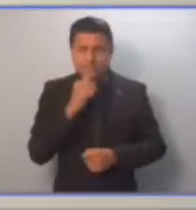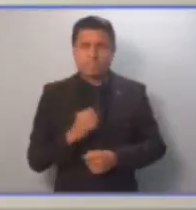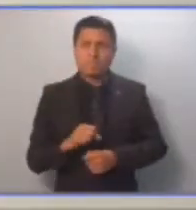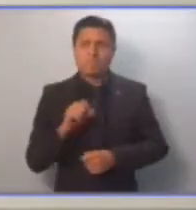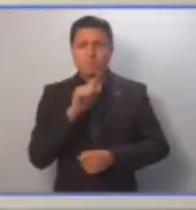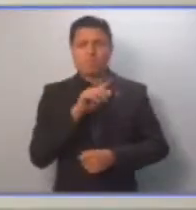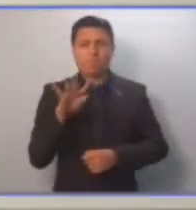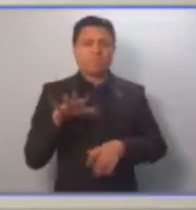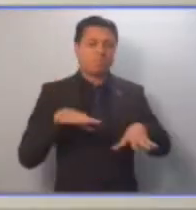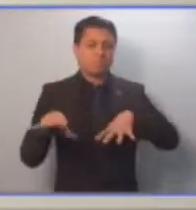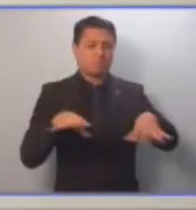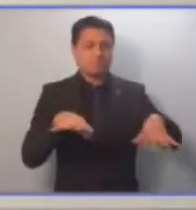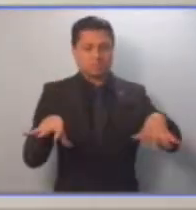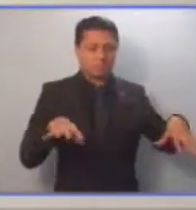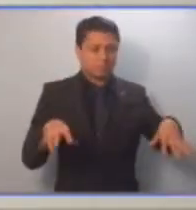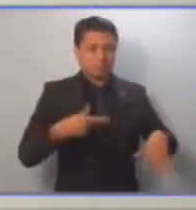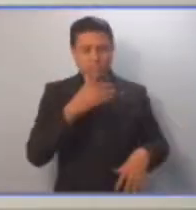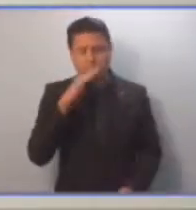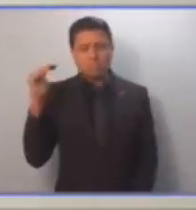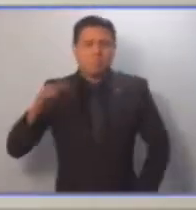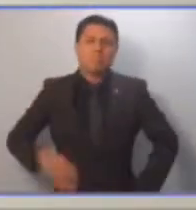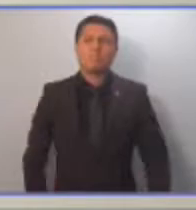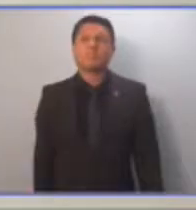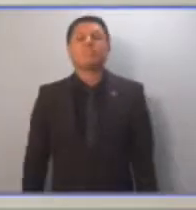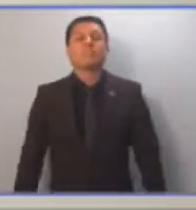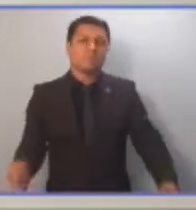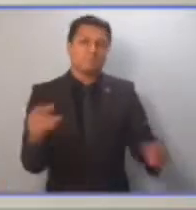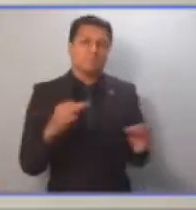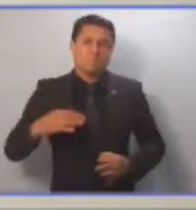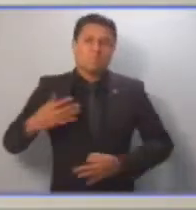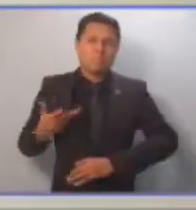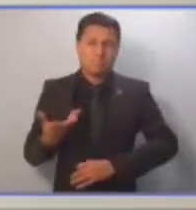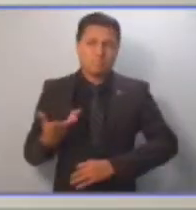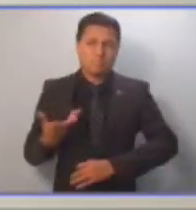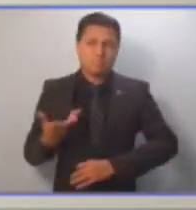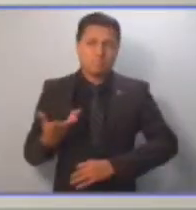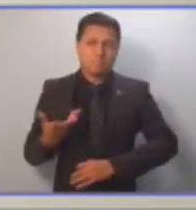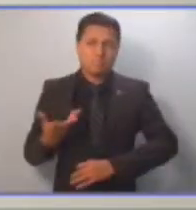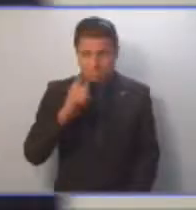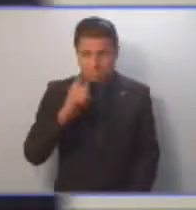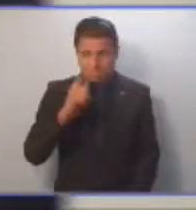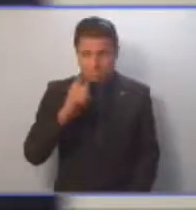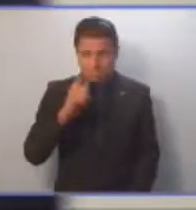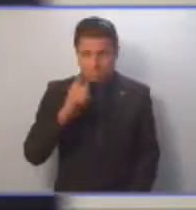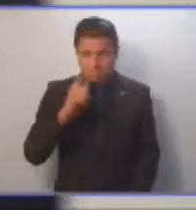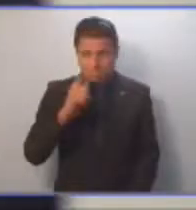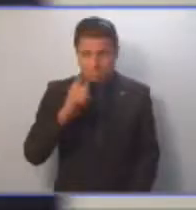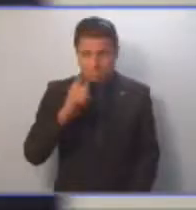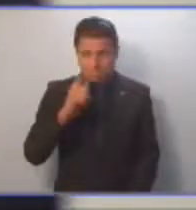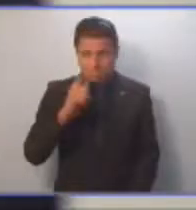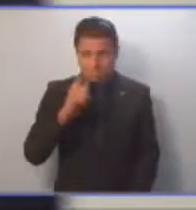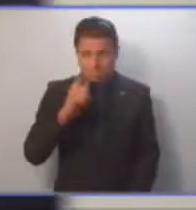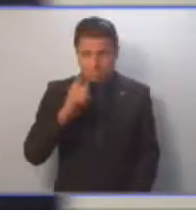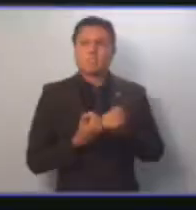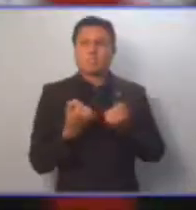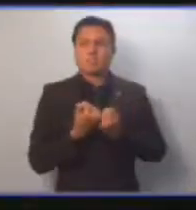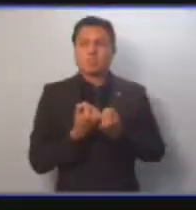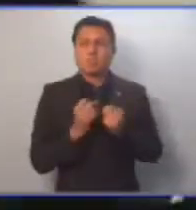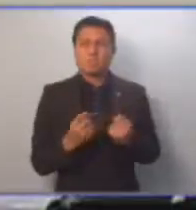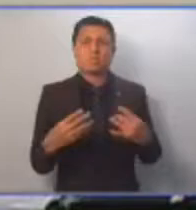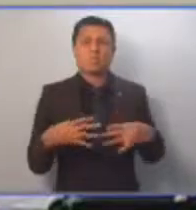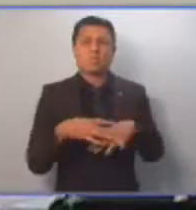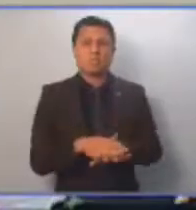los 14 departamentos del país. Así que nuestro reconocimiento y pedimos que se